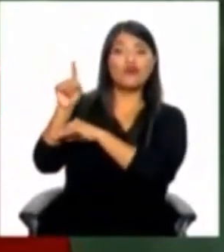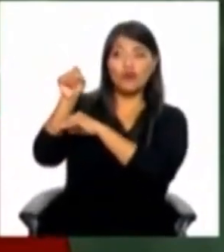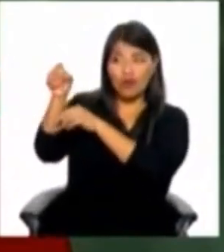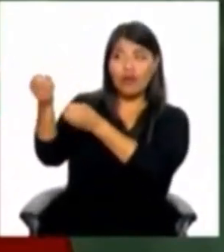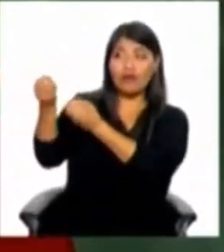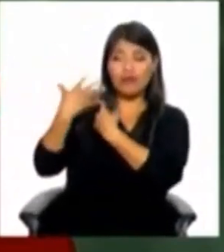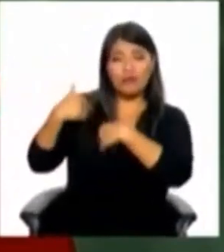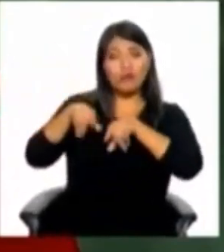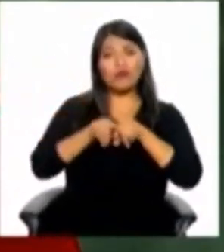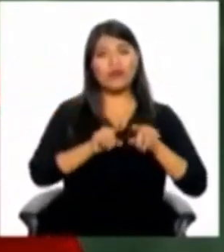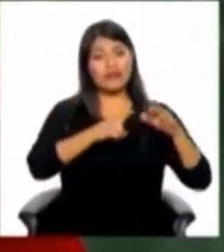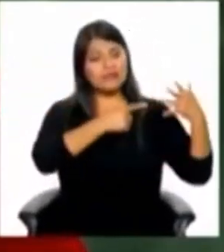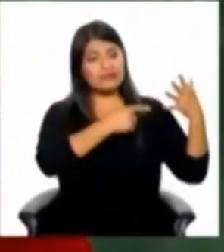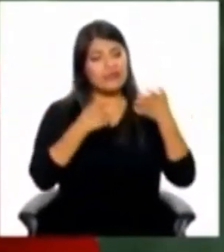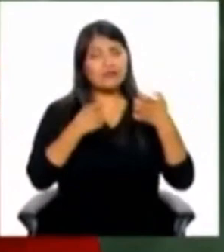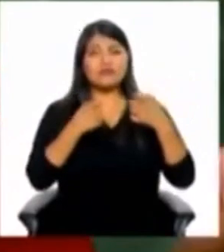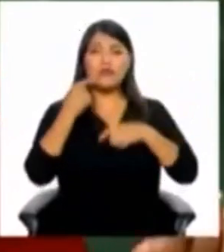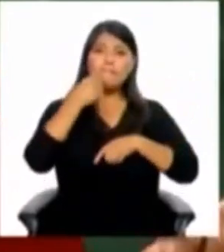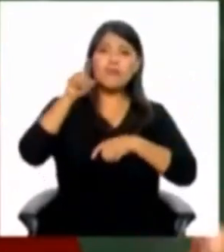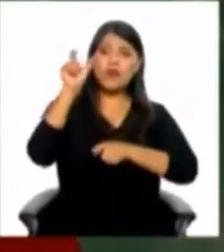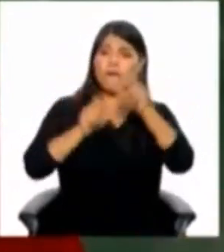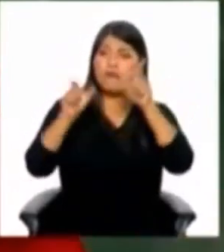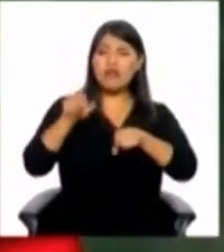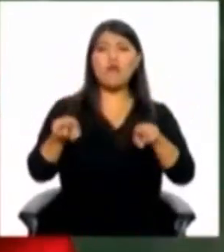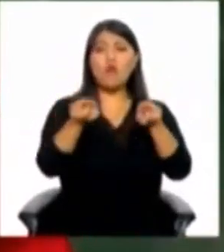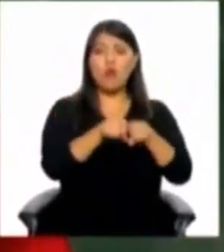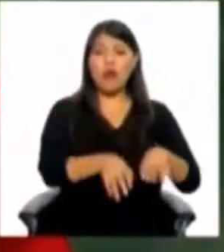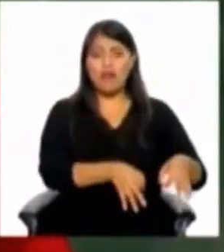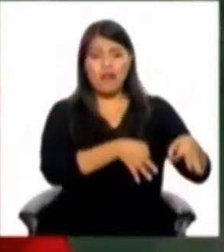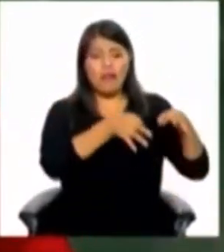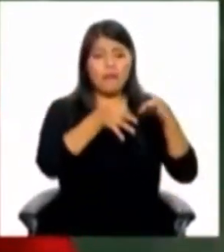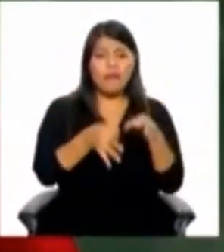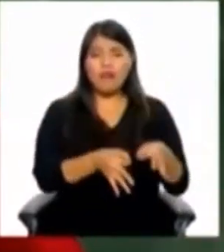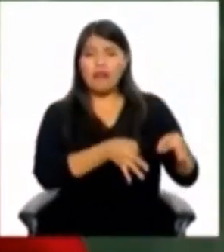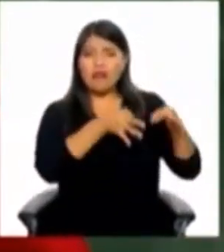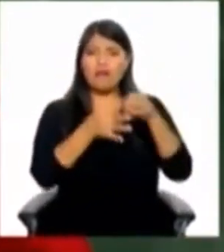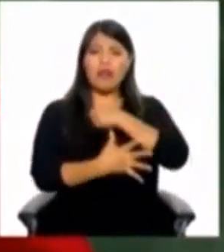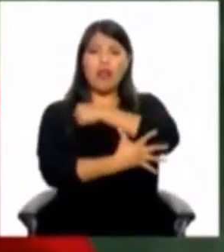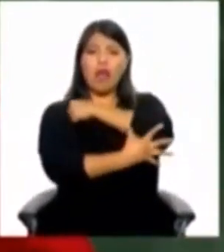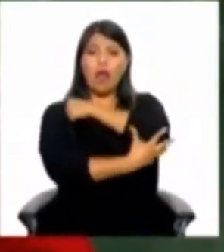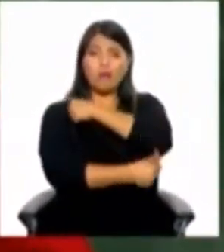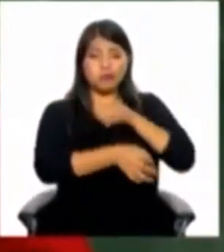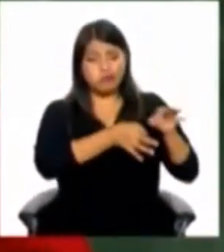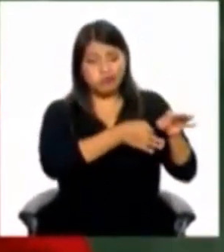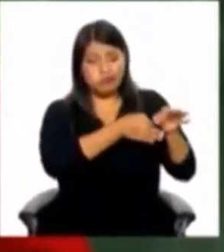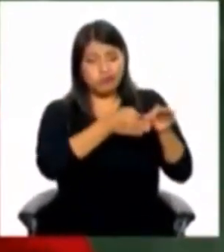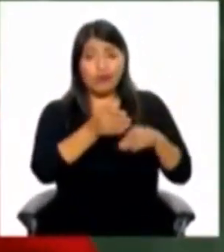casi 600 millones de personas seguirán viviendo en pobreza extrema en el